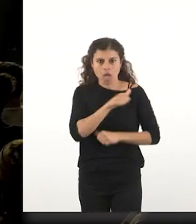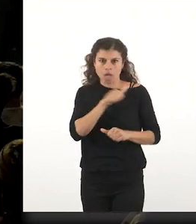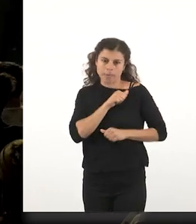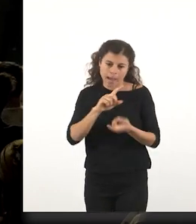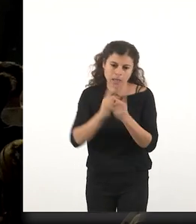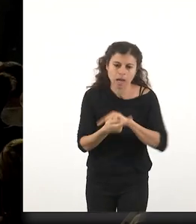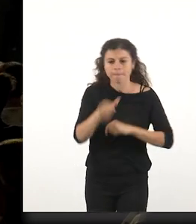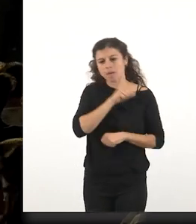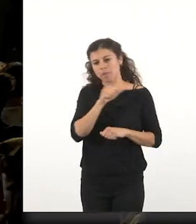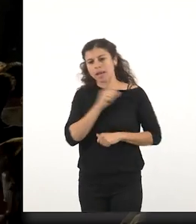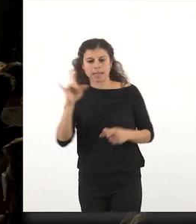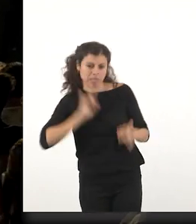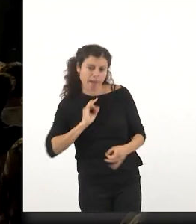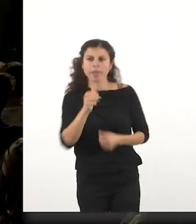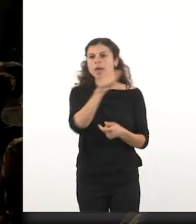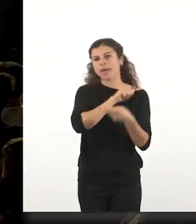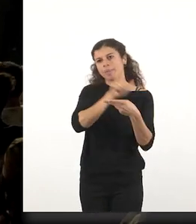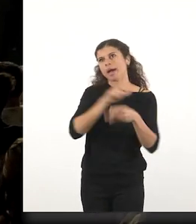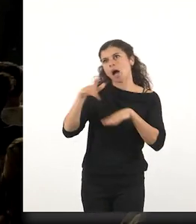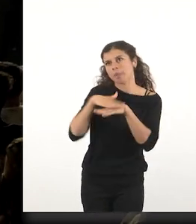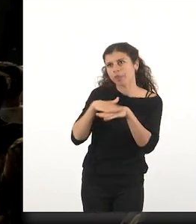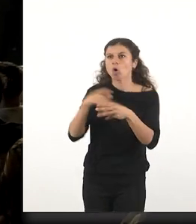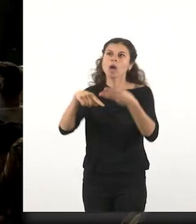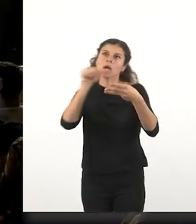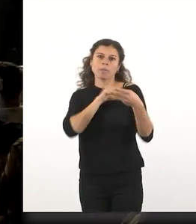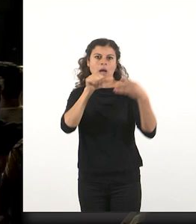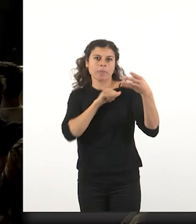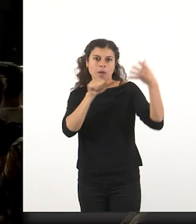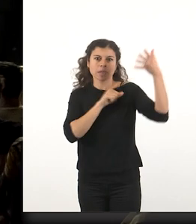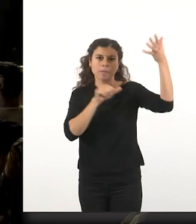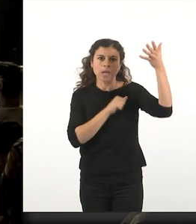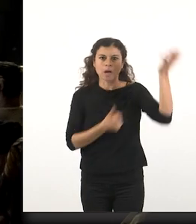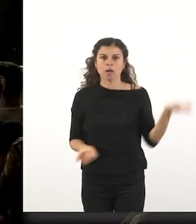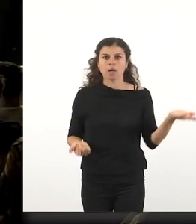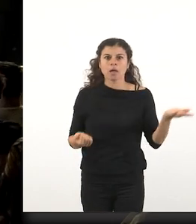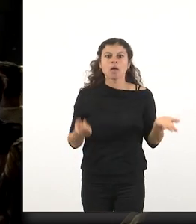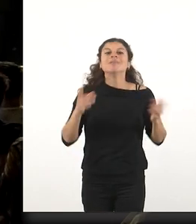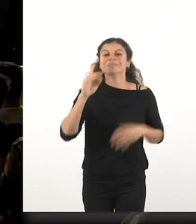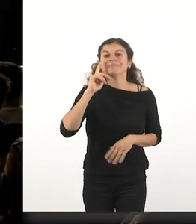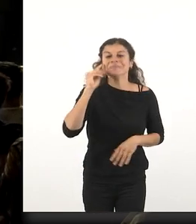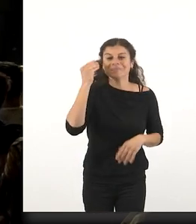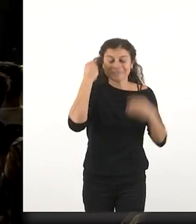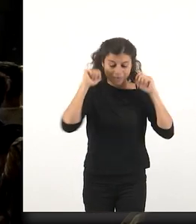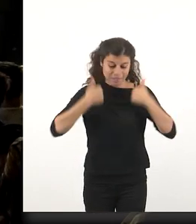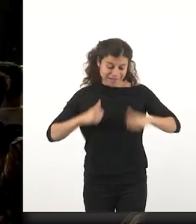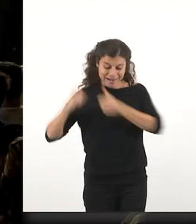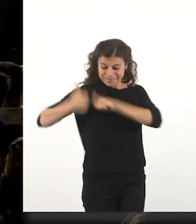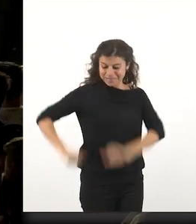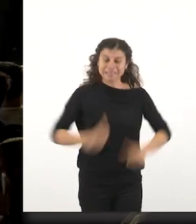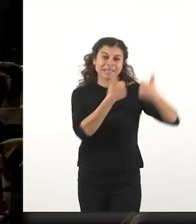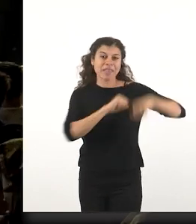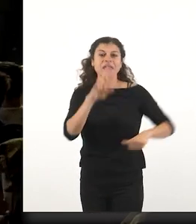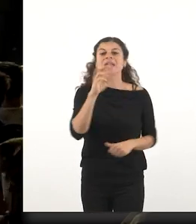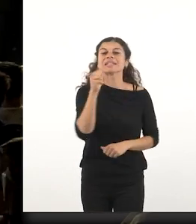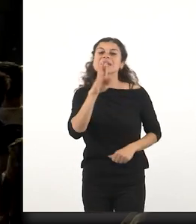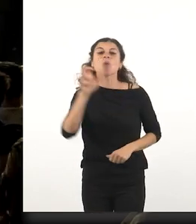cambie, espera a que se le pase, espera al momento adecuado. Bueno, que nos venden a las tías la espera como algo bonito. ¿Por qué creéis que a Rapunzel le crecieron los pelos, hija? No fue por el